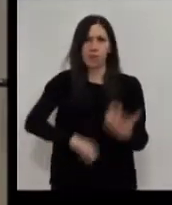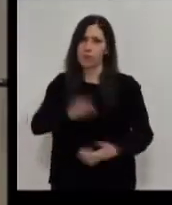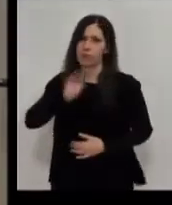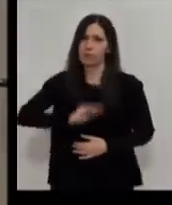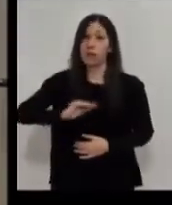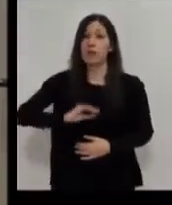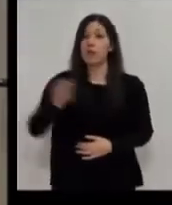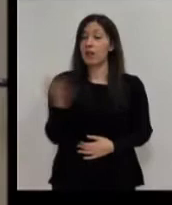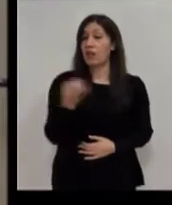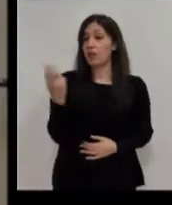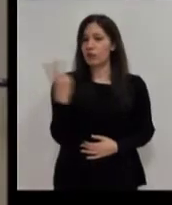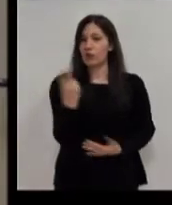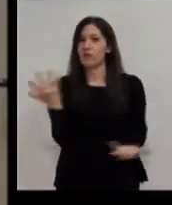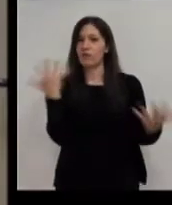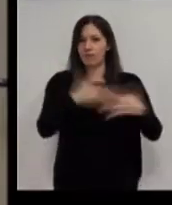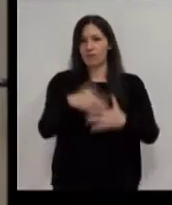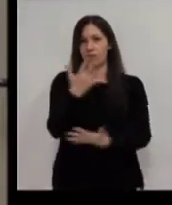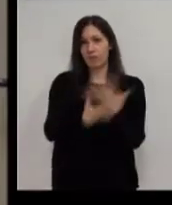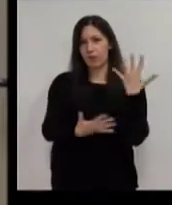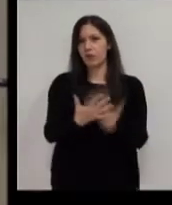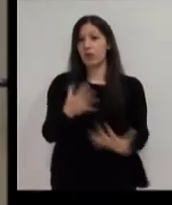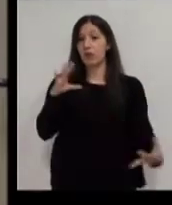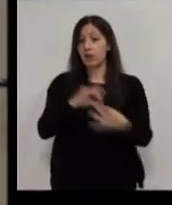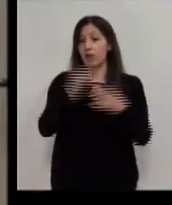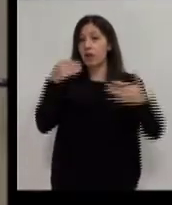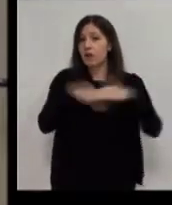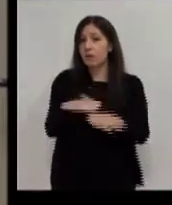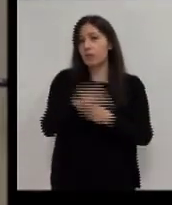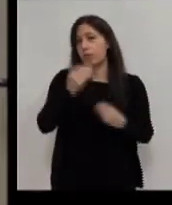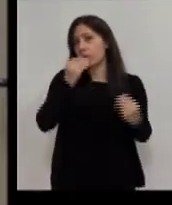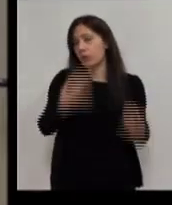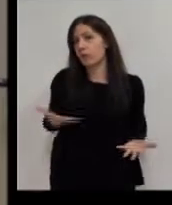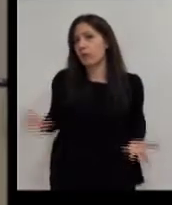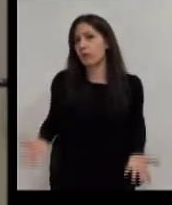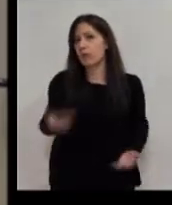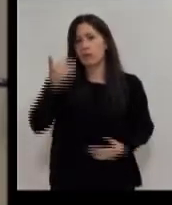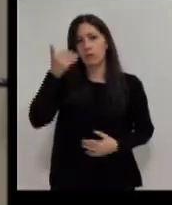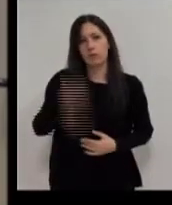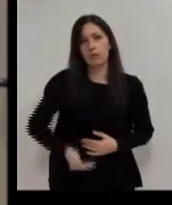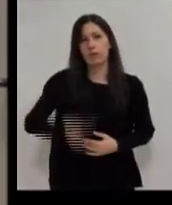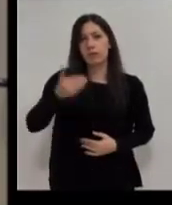creo que tenemos que ser partidarios de ambas cosas. Además, que en accesibilidad,